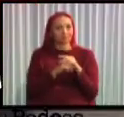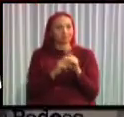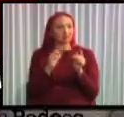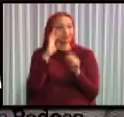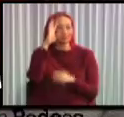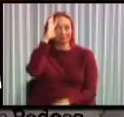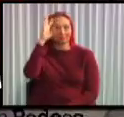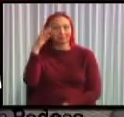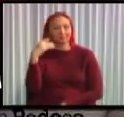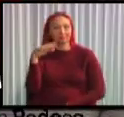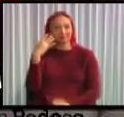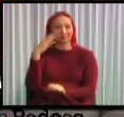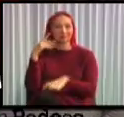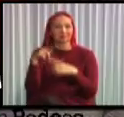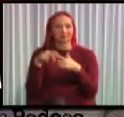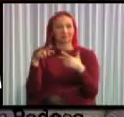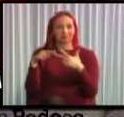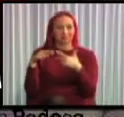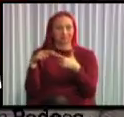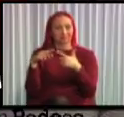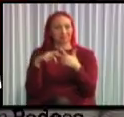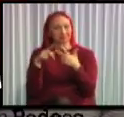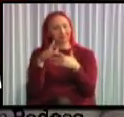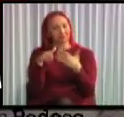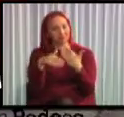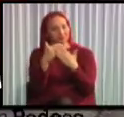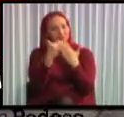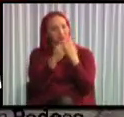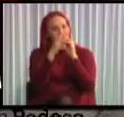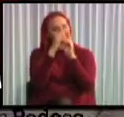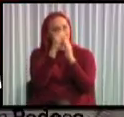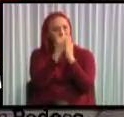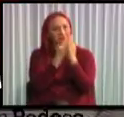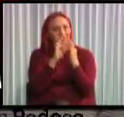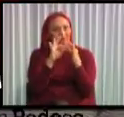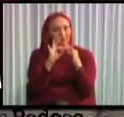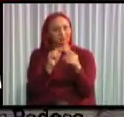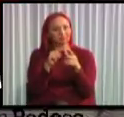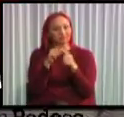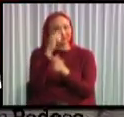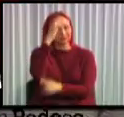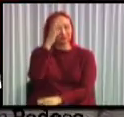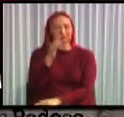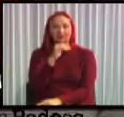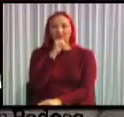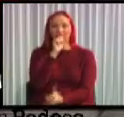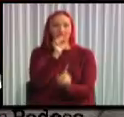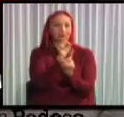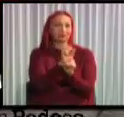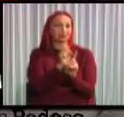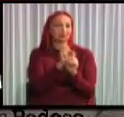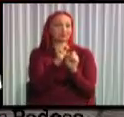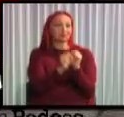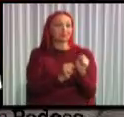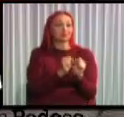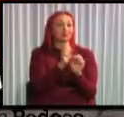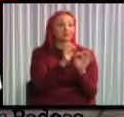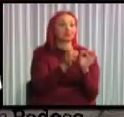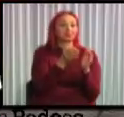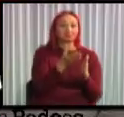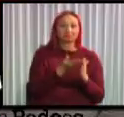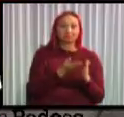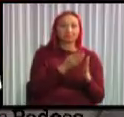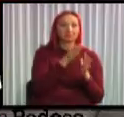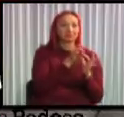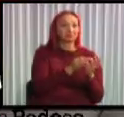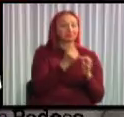Imagínese, Austin y Roger también. O sea, todos, yo creo que no es una cuestión de edad, sino que simplemente se trae y que